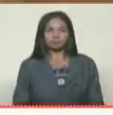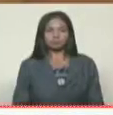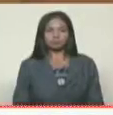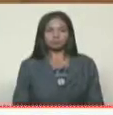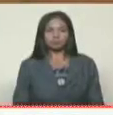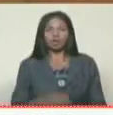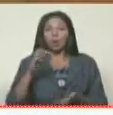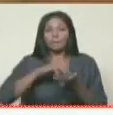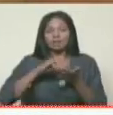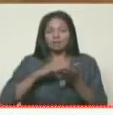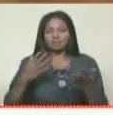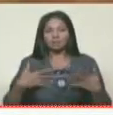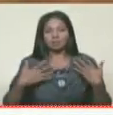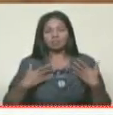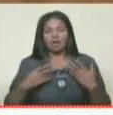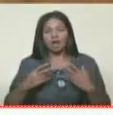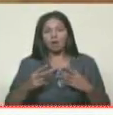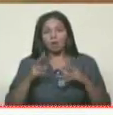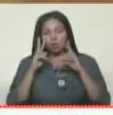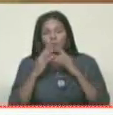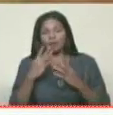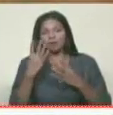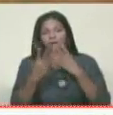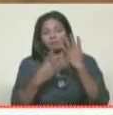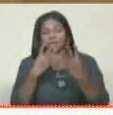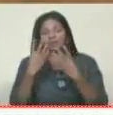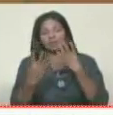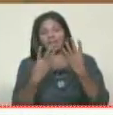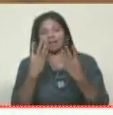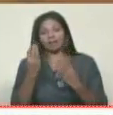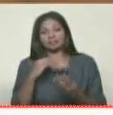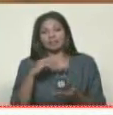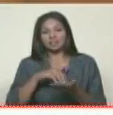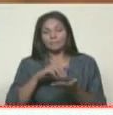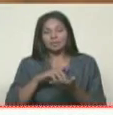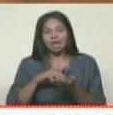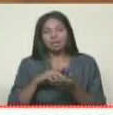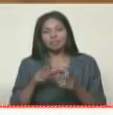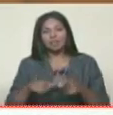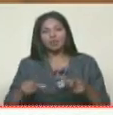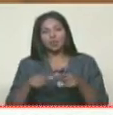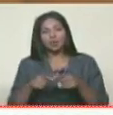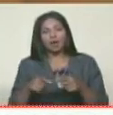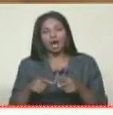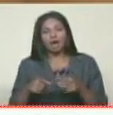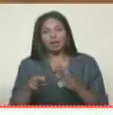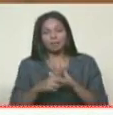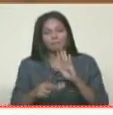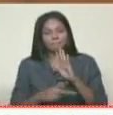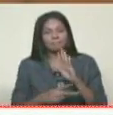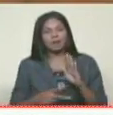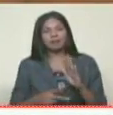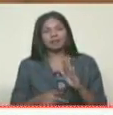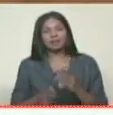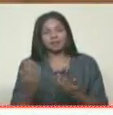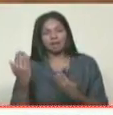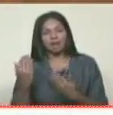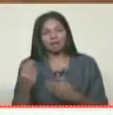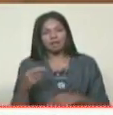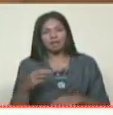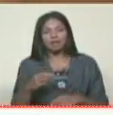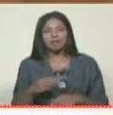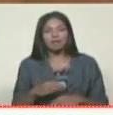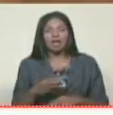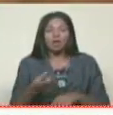Los mirandinos disfrutaron de los atractivos de la Filben Capítulo Miranda que se realiza en la sede del Parque Generalísimo Francisco de Miranda. El gobernador Héctor